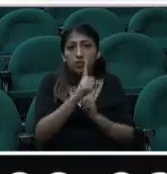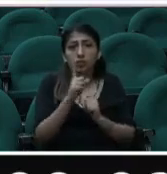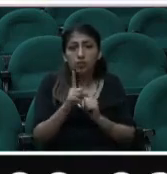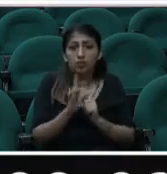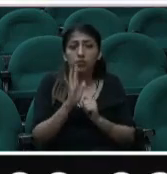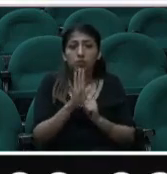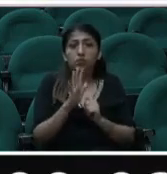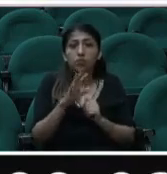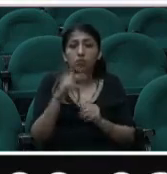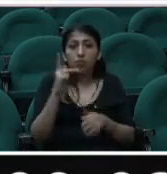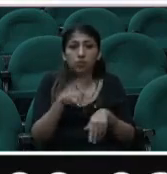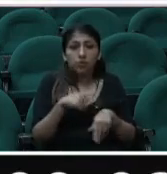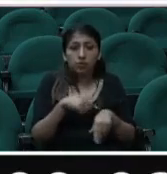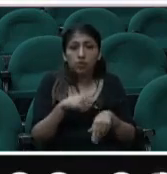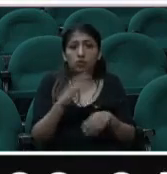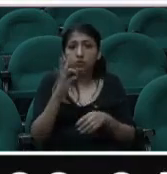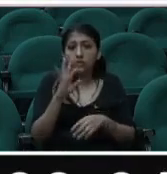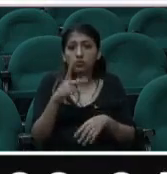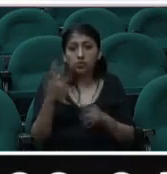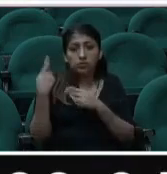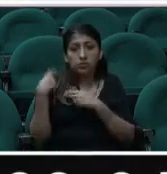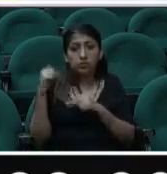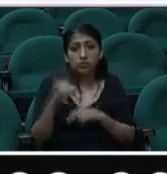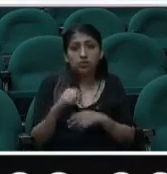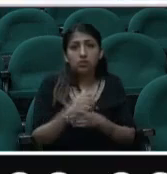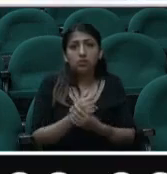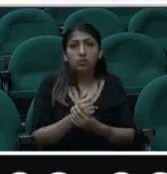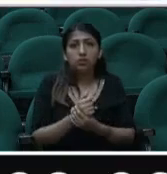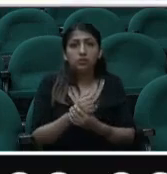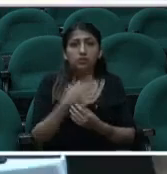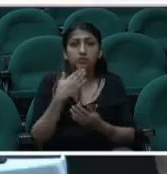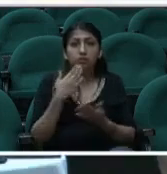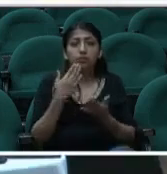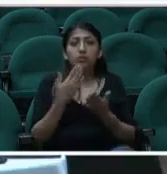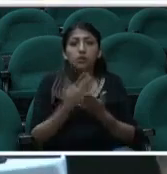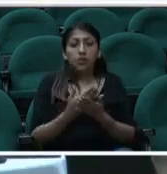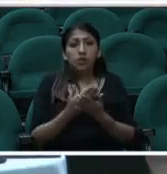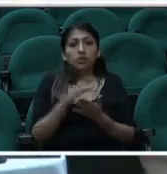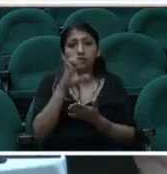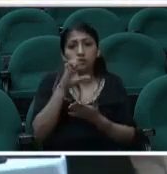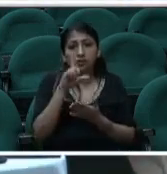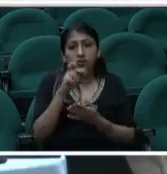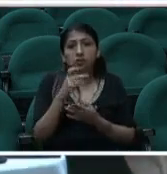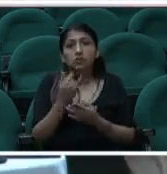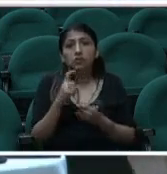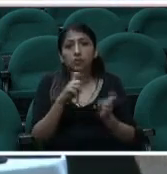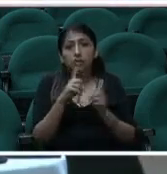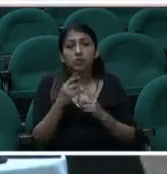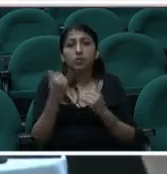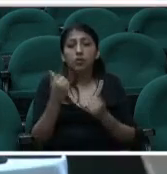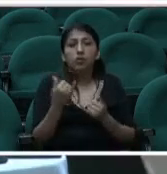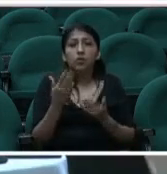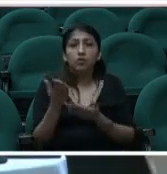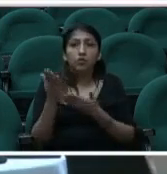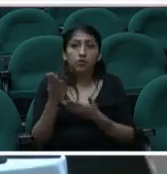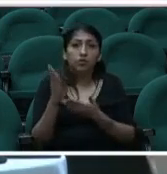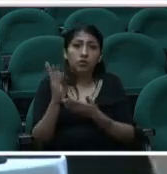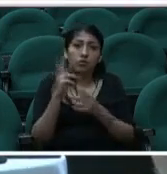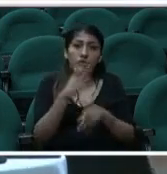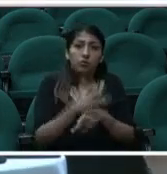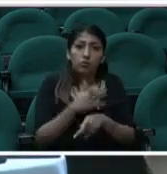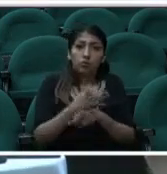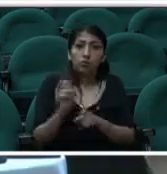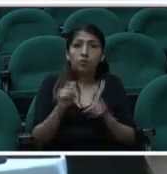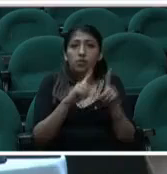ellos en actos puntuales de irresponsabilidad muchas gracias al candidato elías gallero ahora tiene usted el